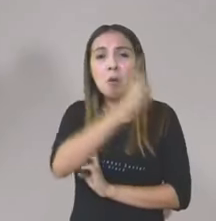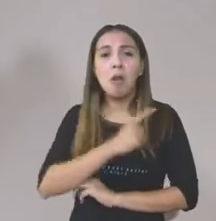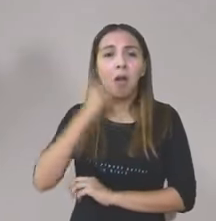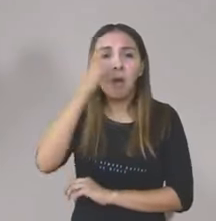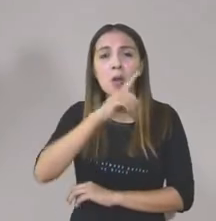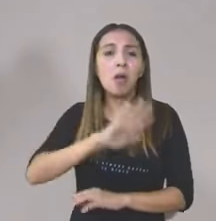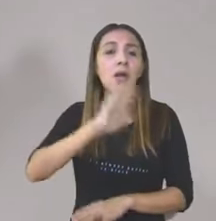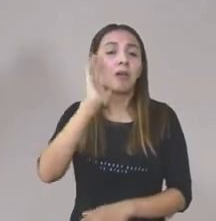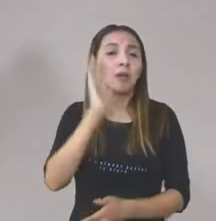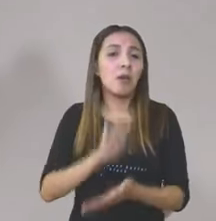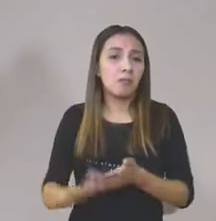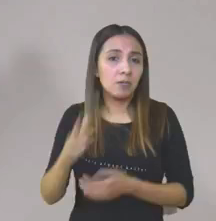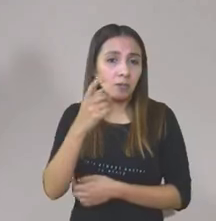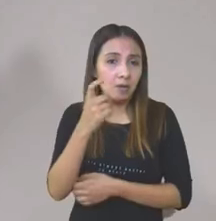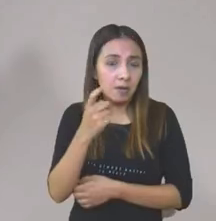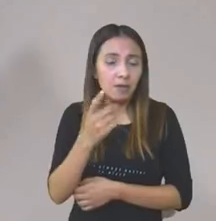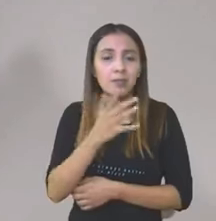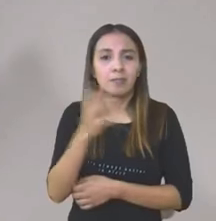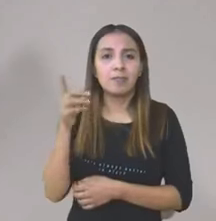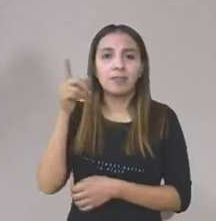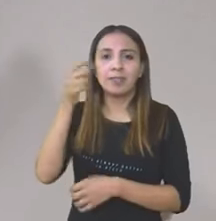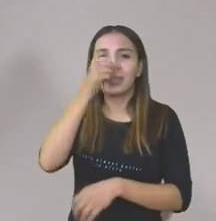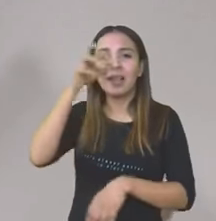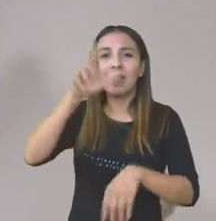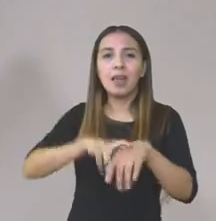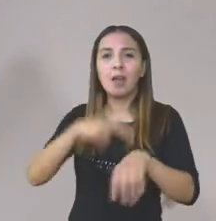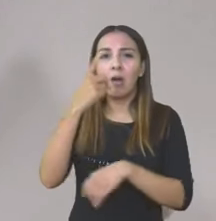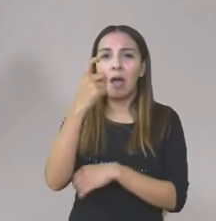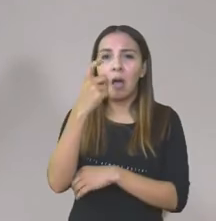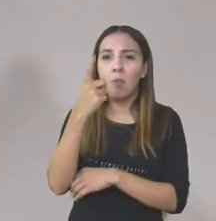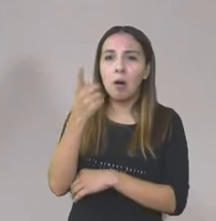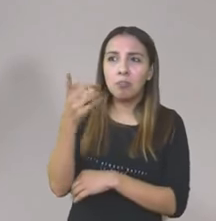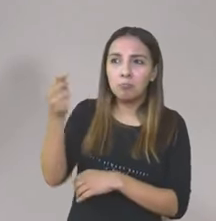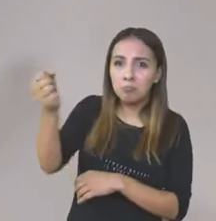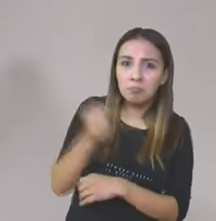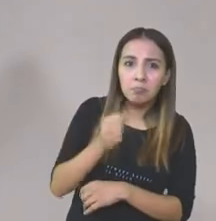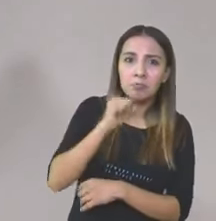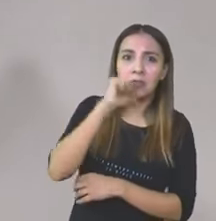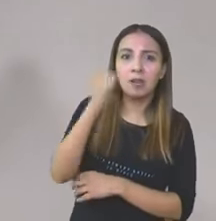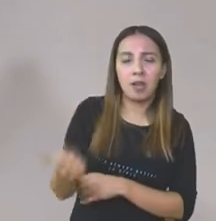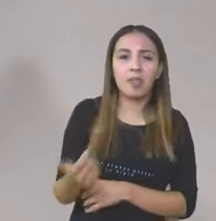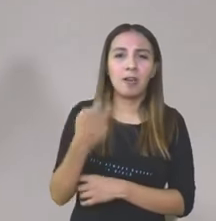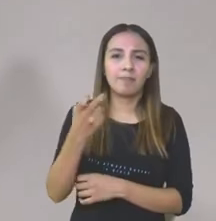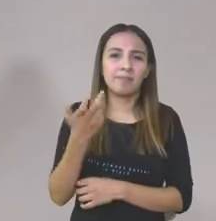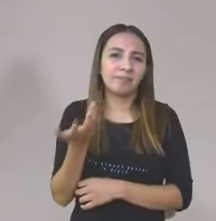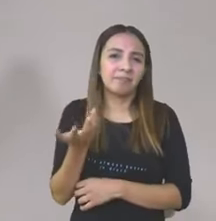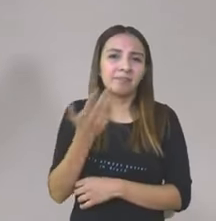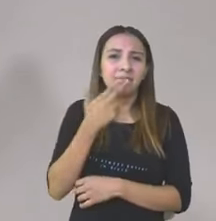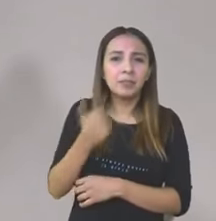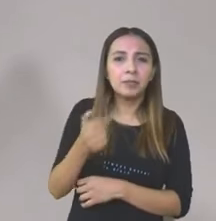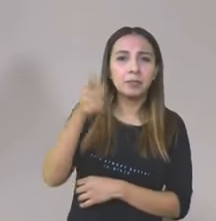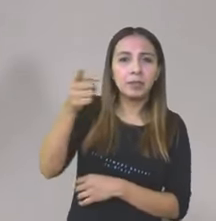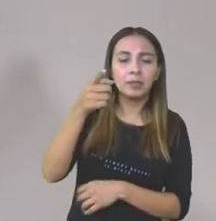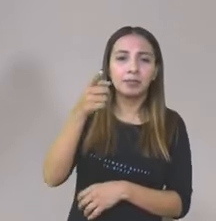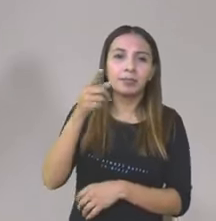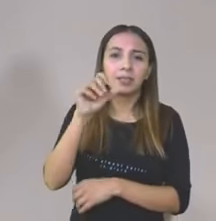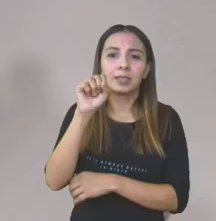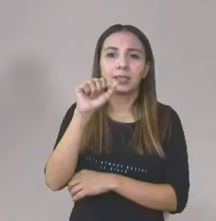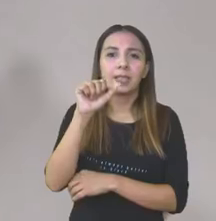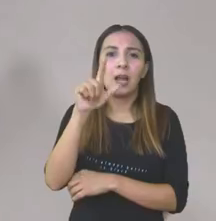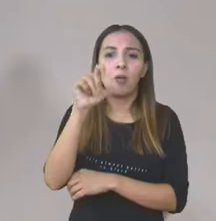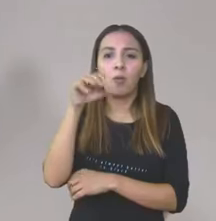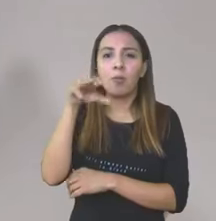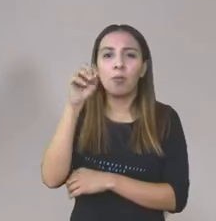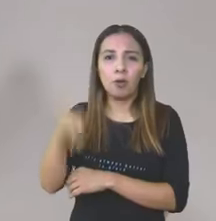No dan la cara el secretario del agua del gobierno del estado de Baja California, el mediocre servidor público Salomón Faz, y